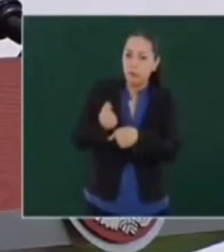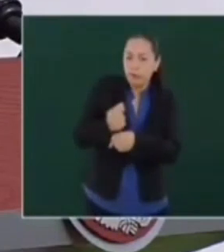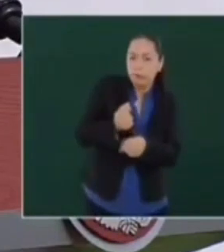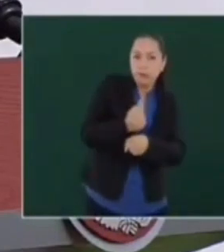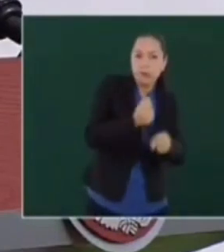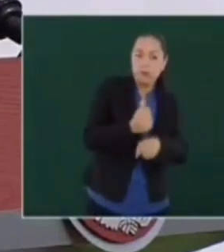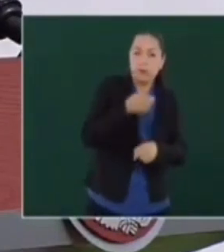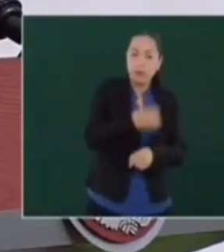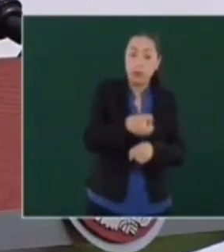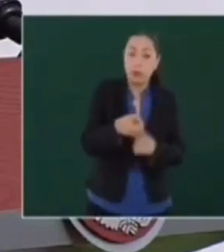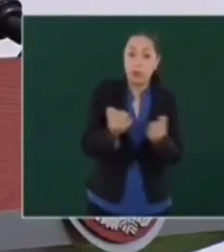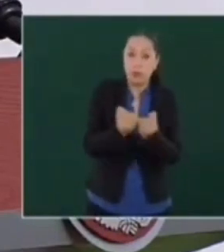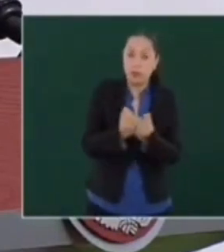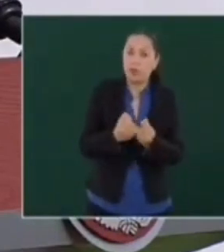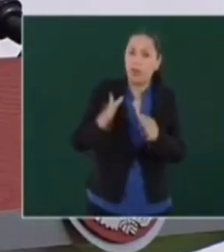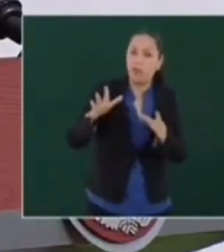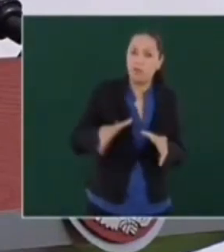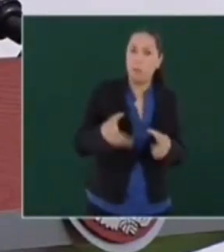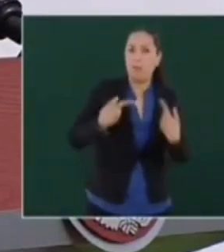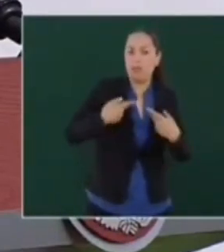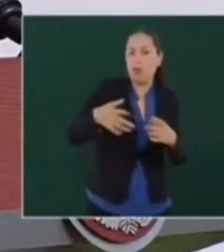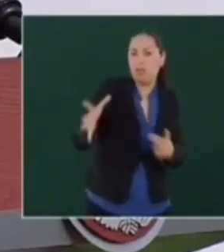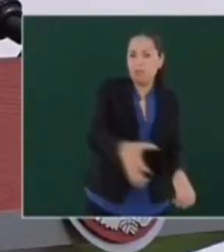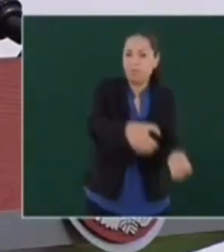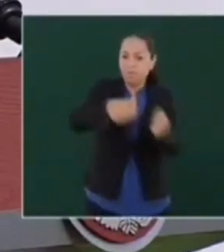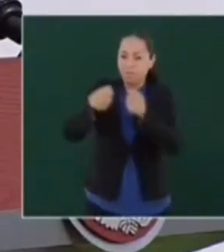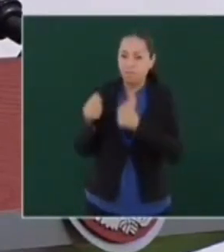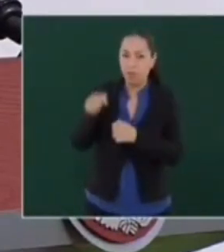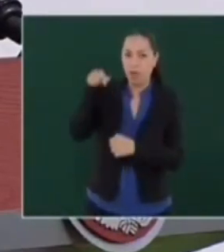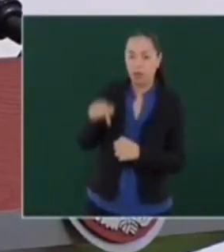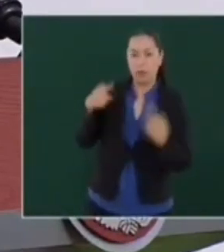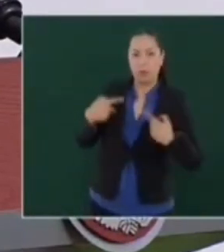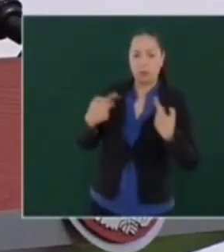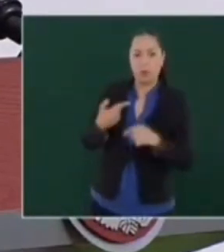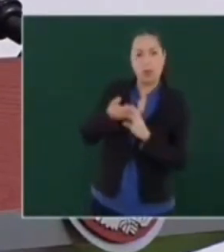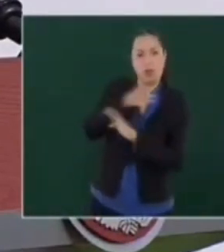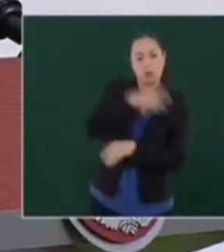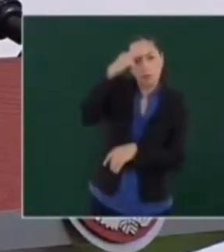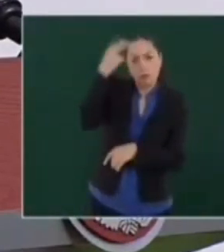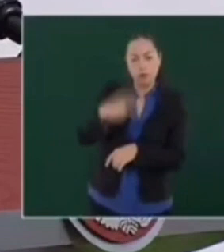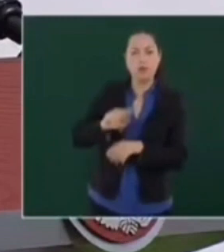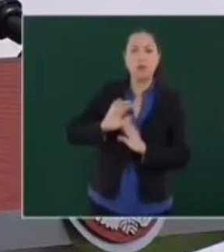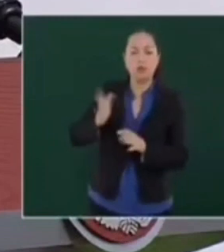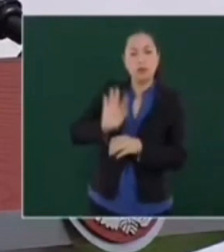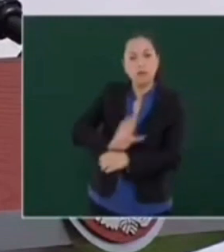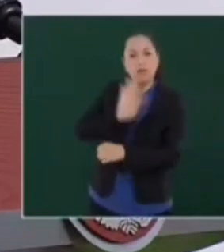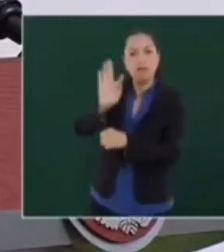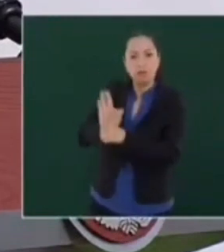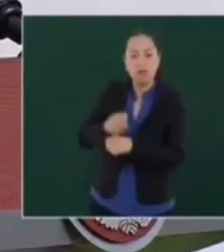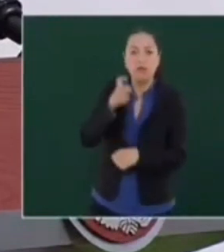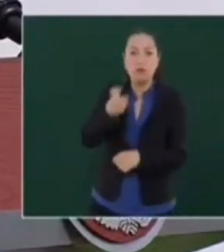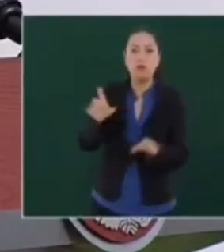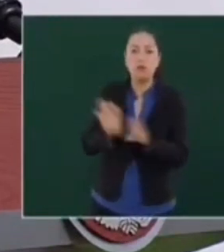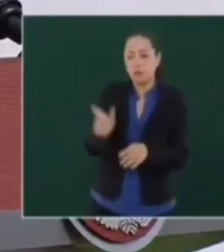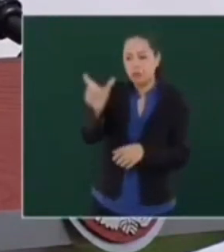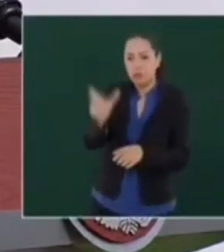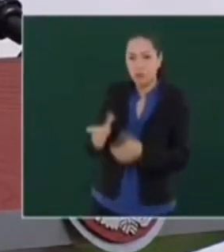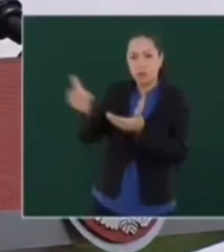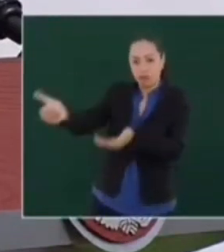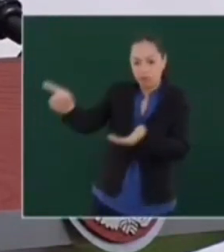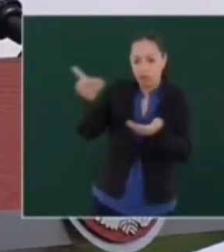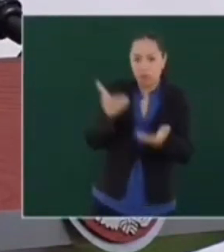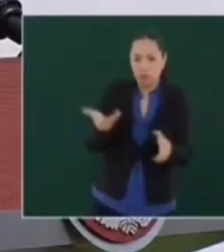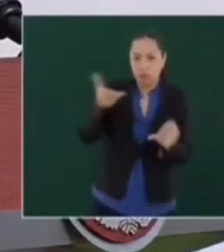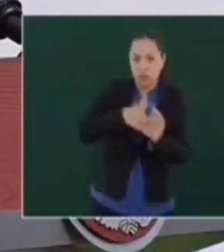y sustrayendo a una persona a la cual México le había otorgado protección en la figura de huésped y de asilo